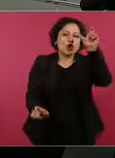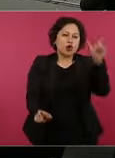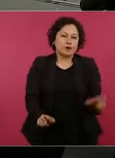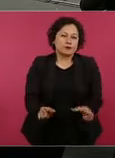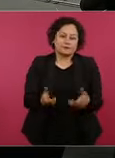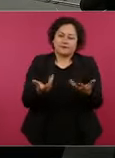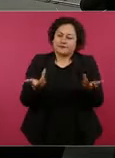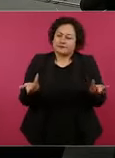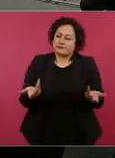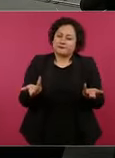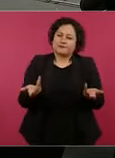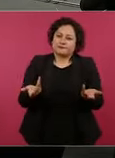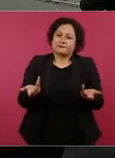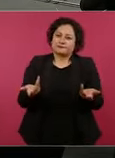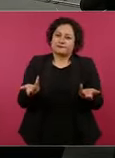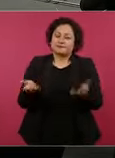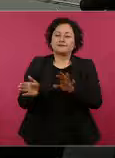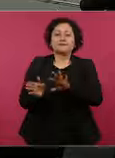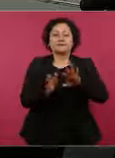pues,